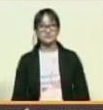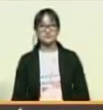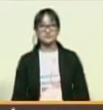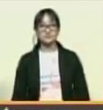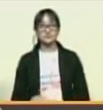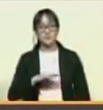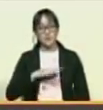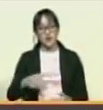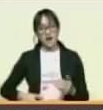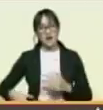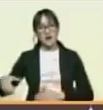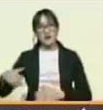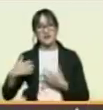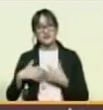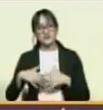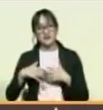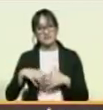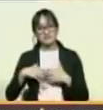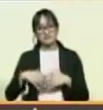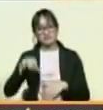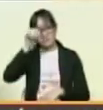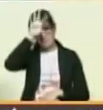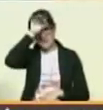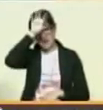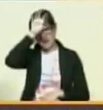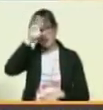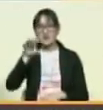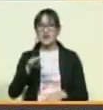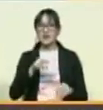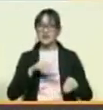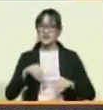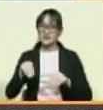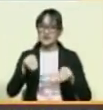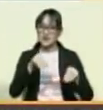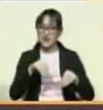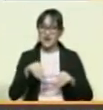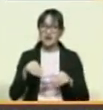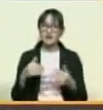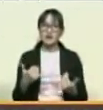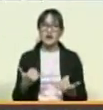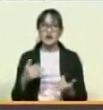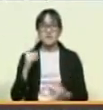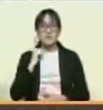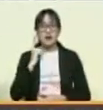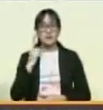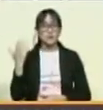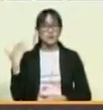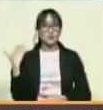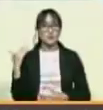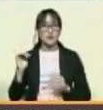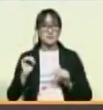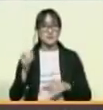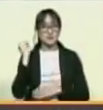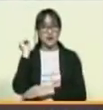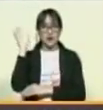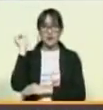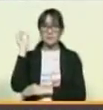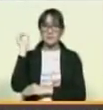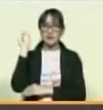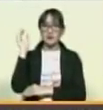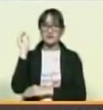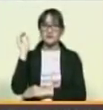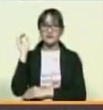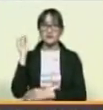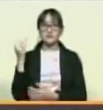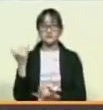inmensas riquezas mineras, de tierras de las más antiguas que existen en el planeta, para iniciar la campaña